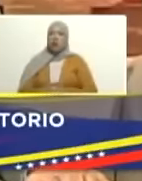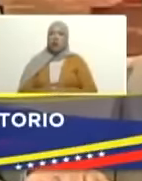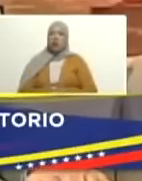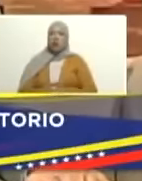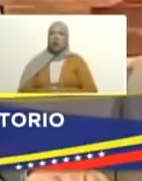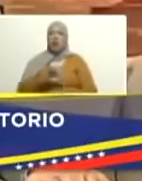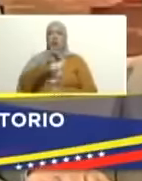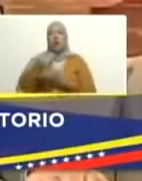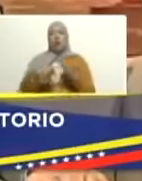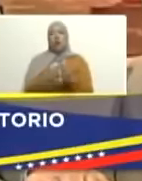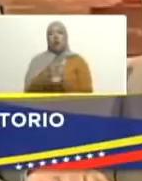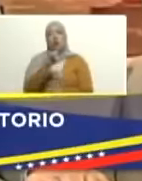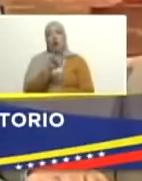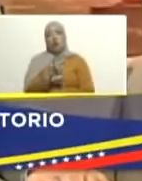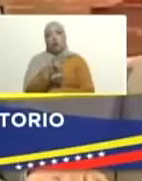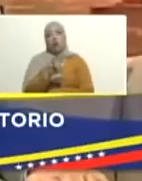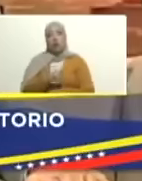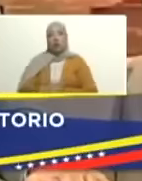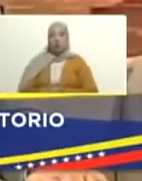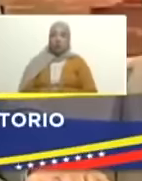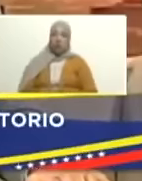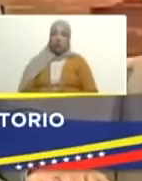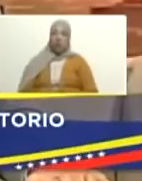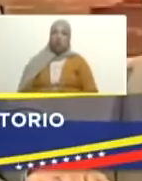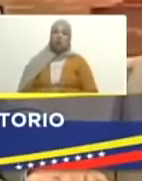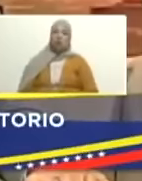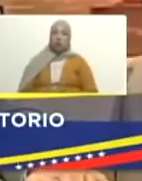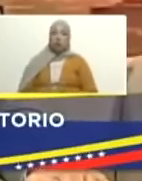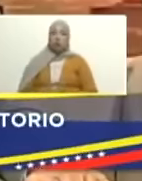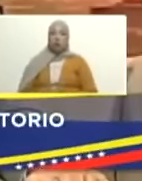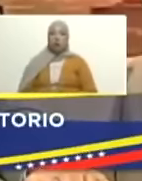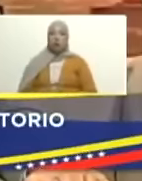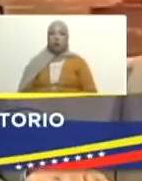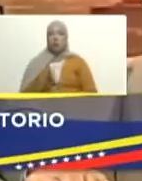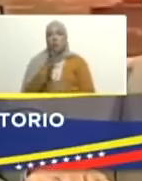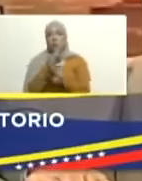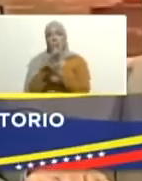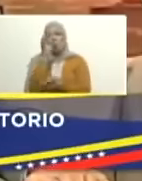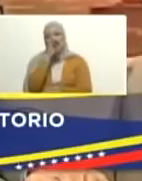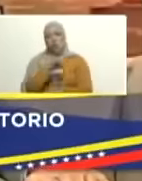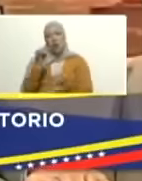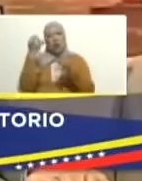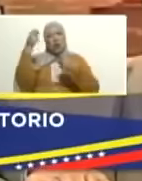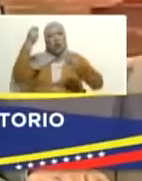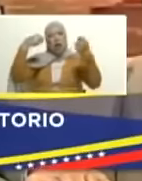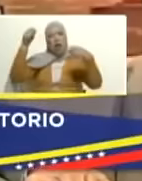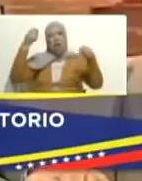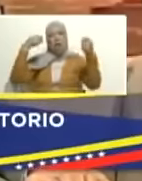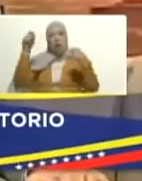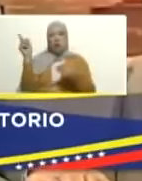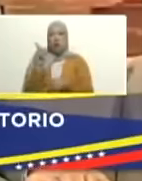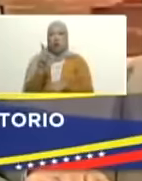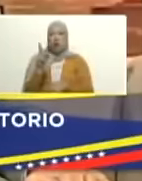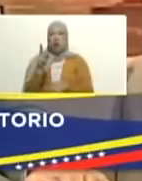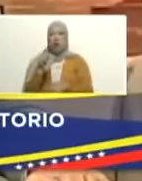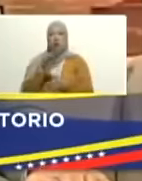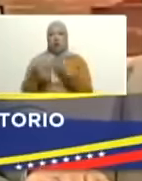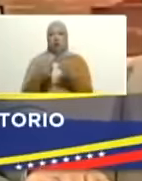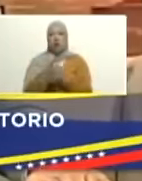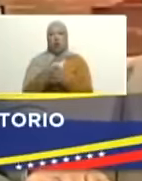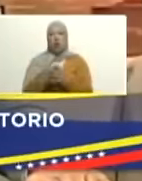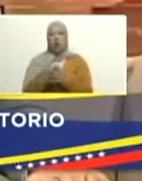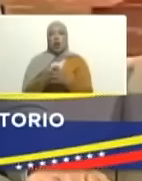de lunes a lunes. No saben lo que es un jueves de rumba, un viernes de